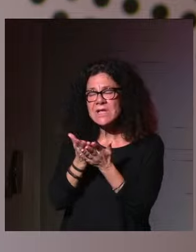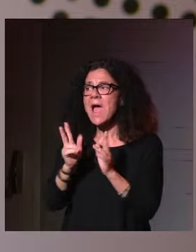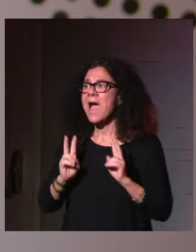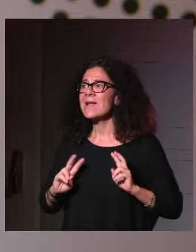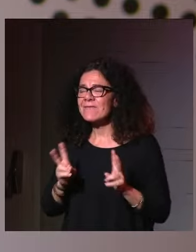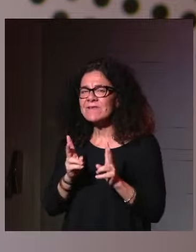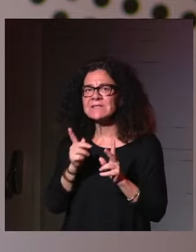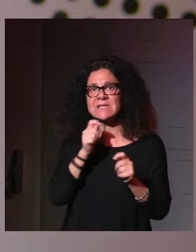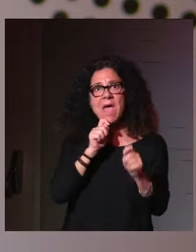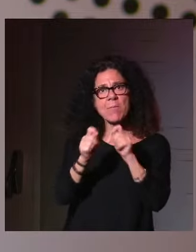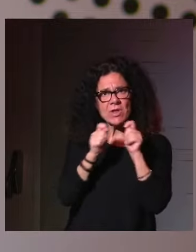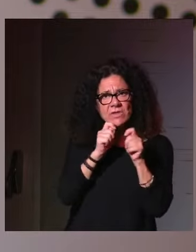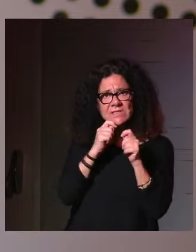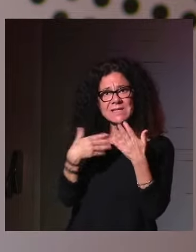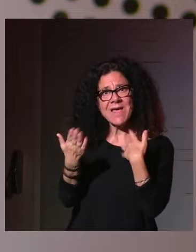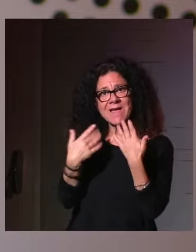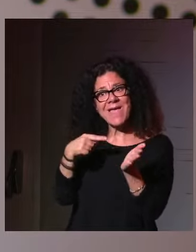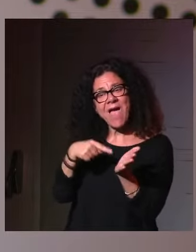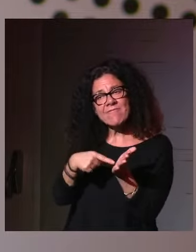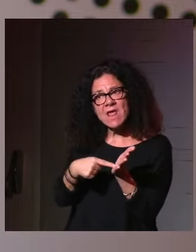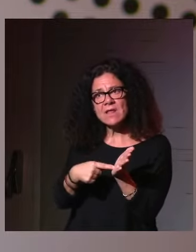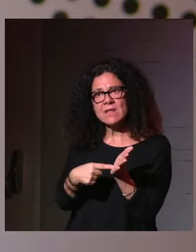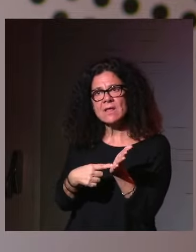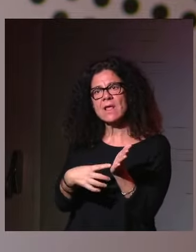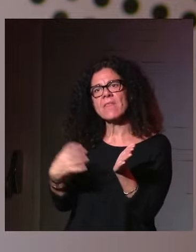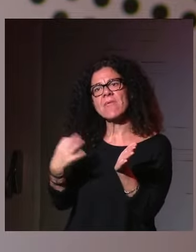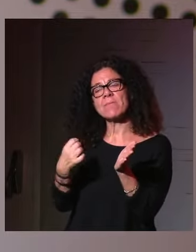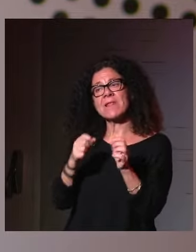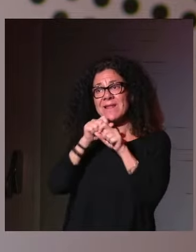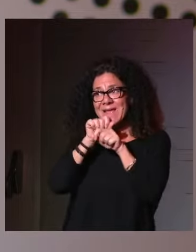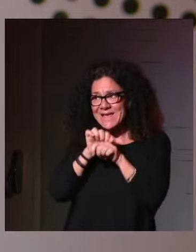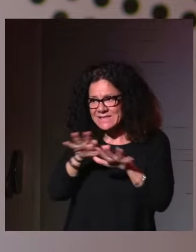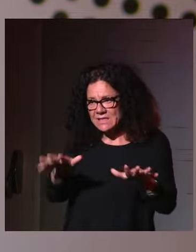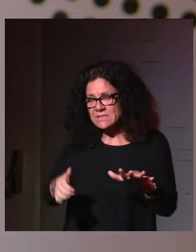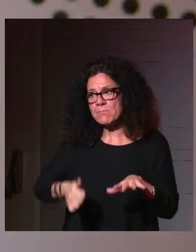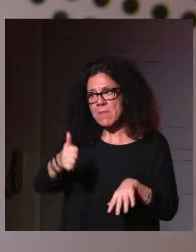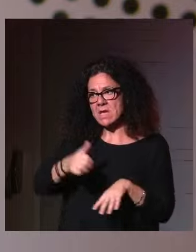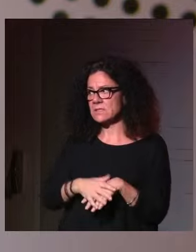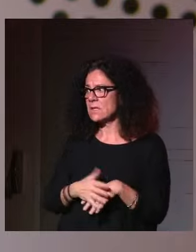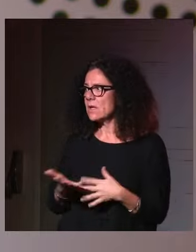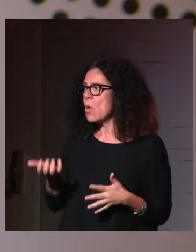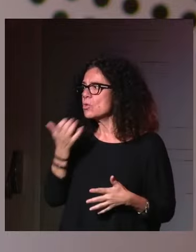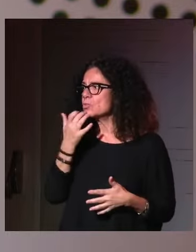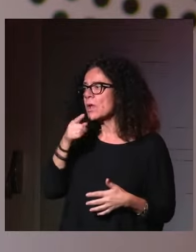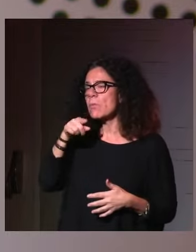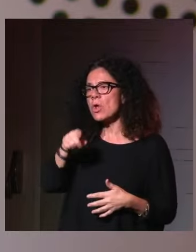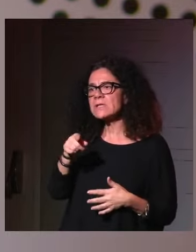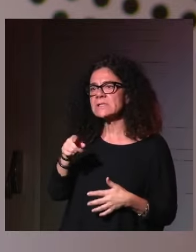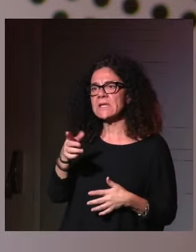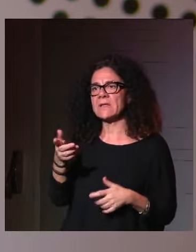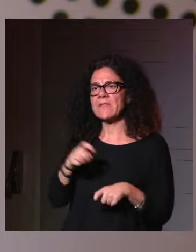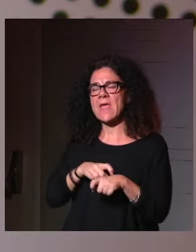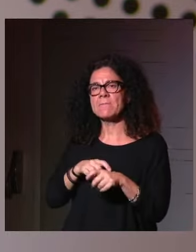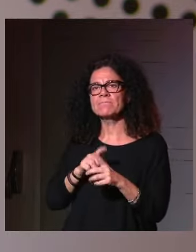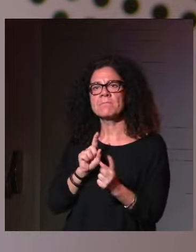periodistas que hablan no de que deberían extenderse más por ejemplo pues ese tipo de